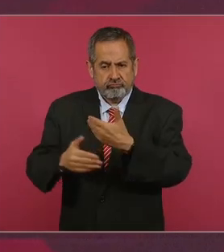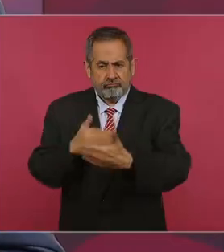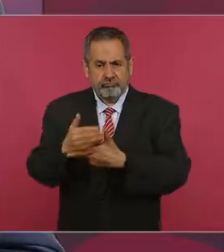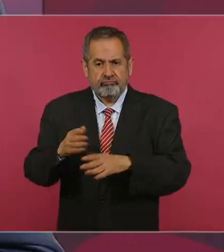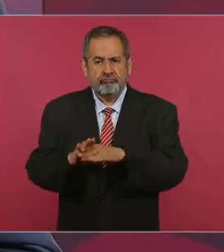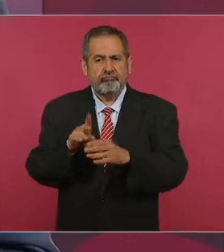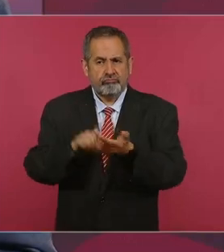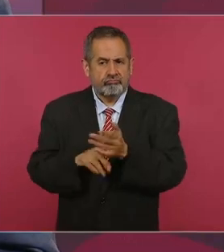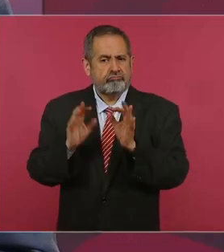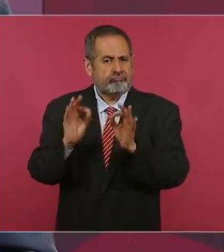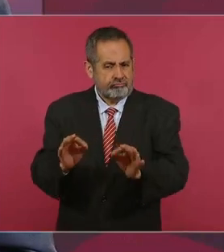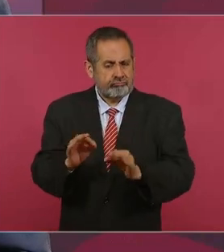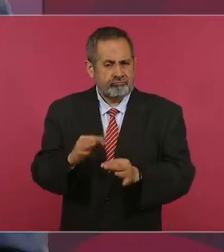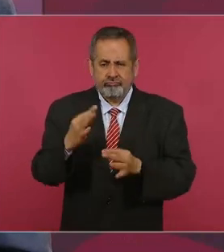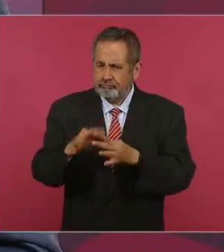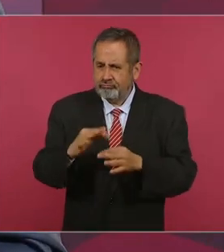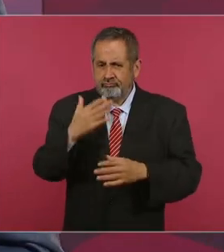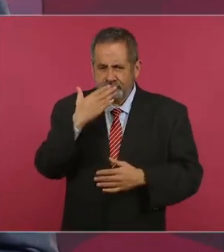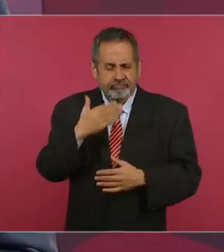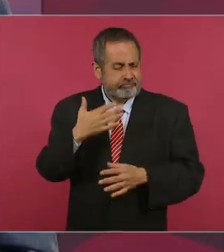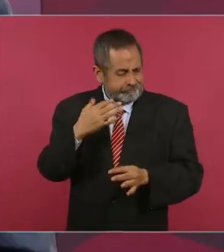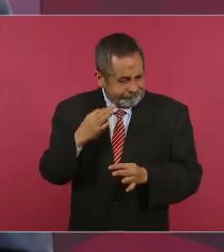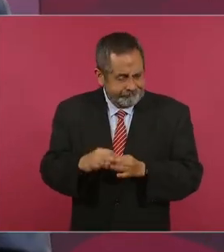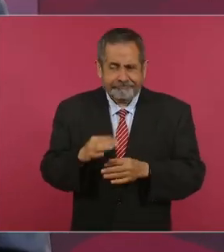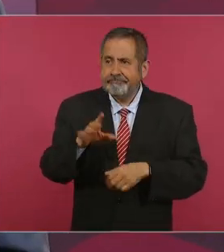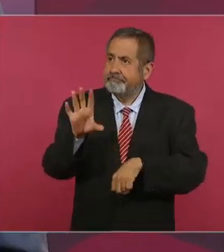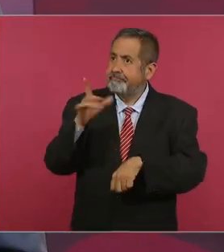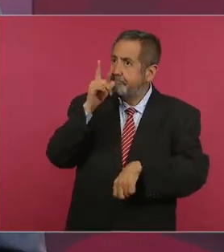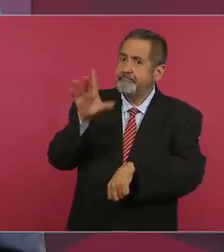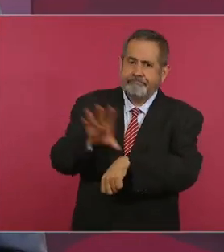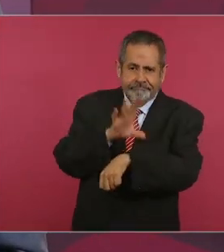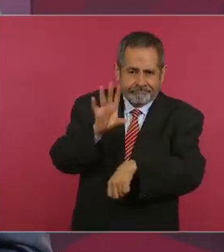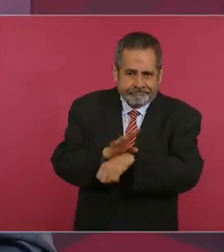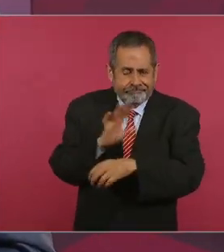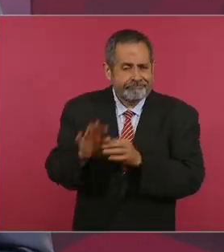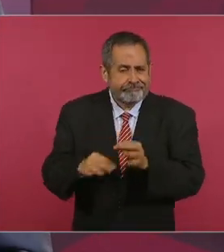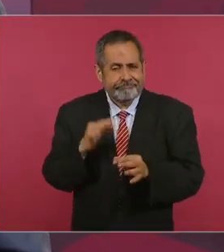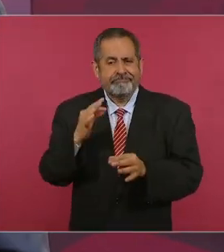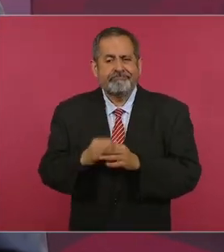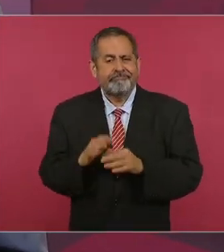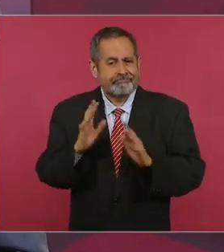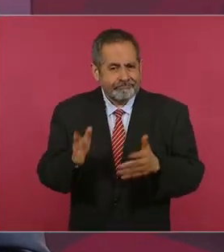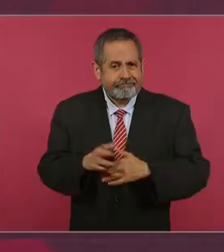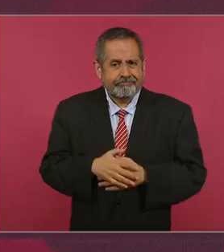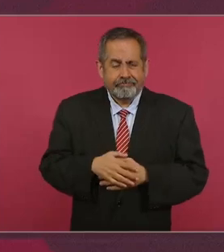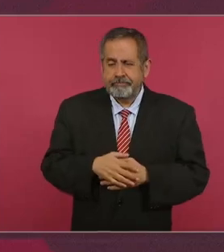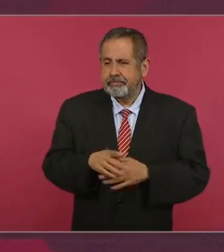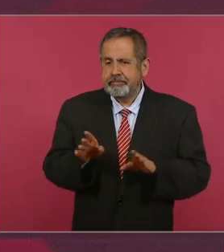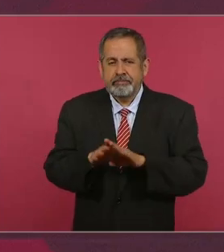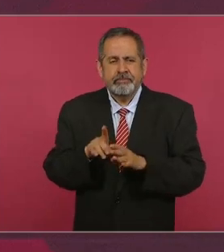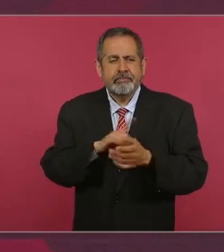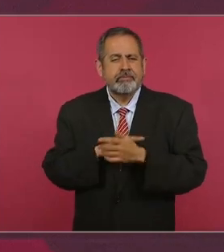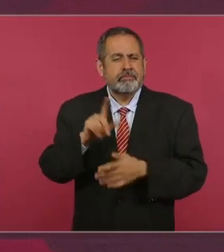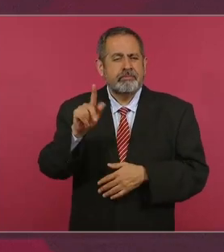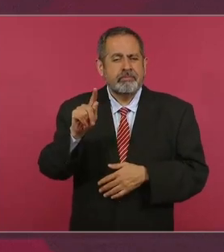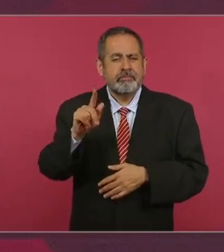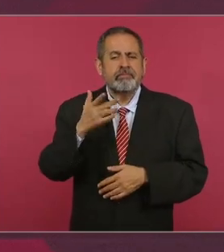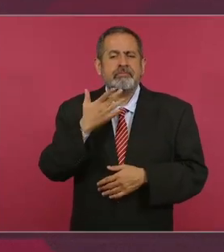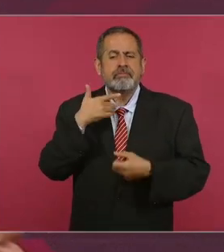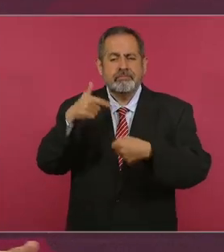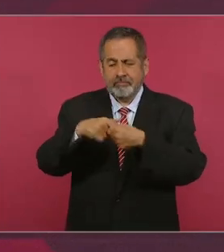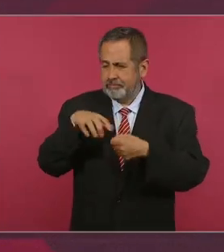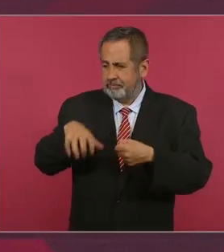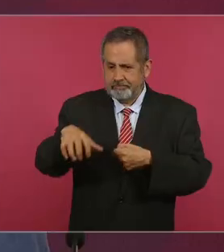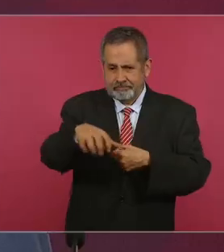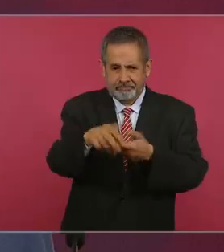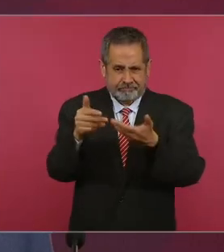red ya está funcionando la energía eléctrica, ya hay cerca de 70 gasolineras abiertas, ya